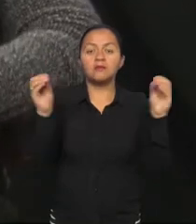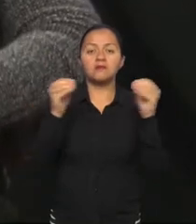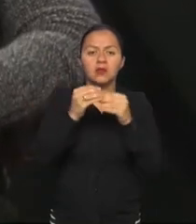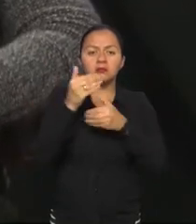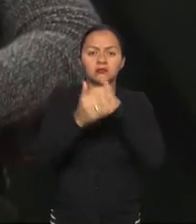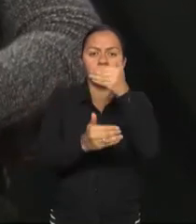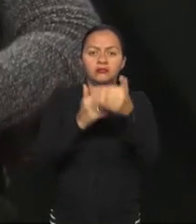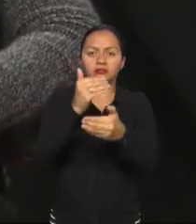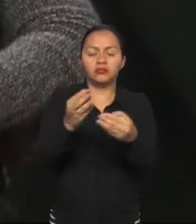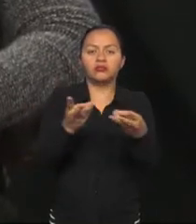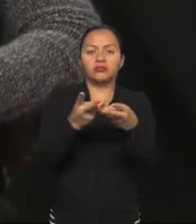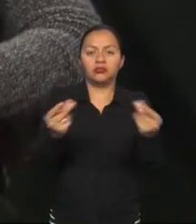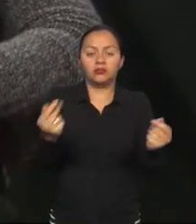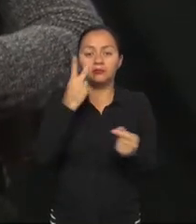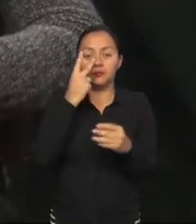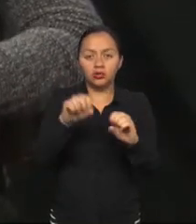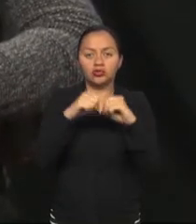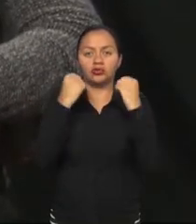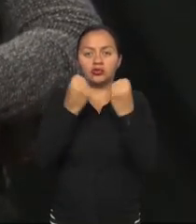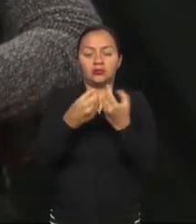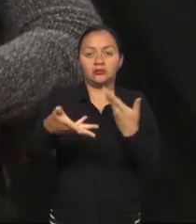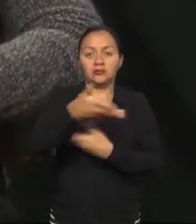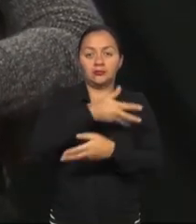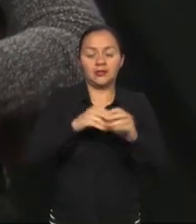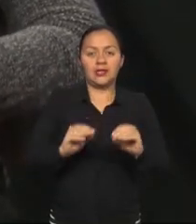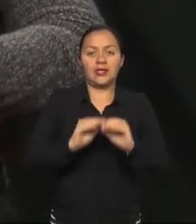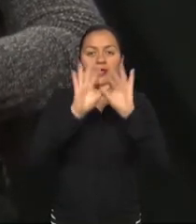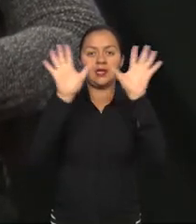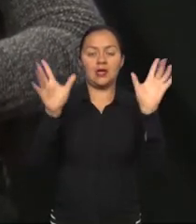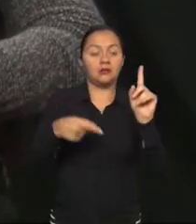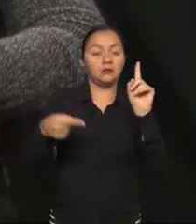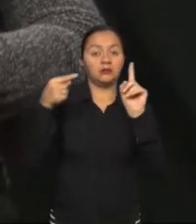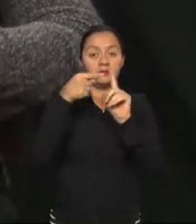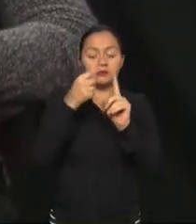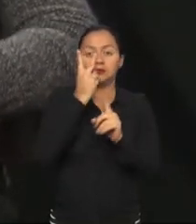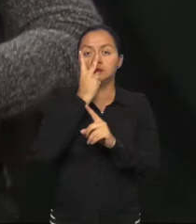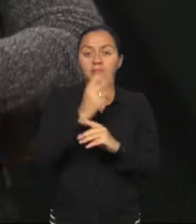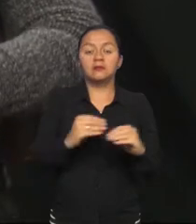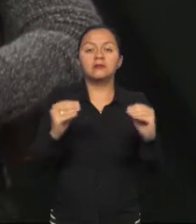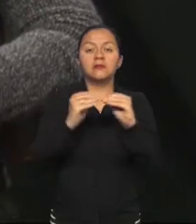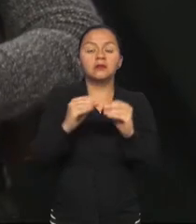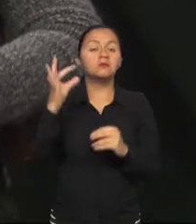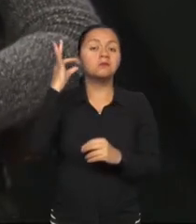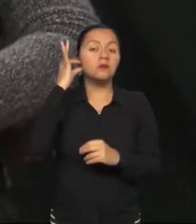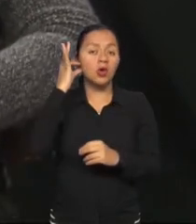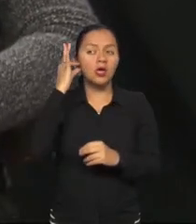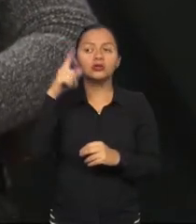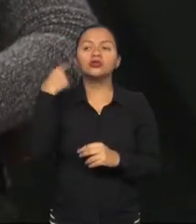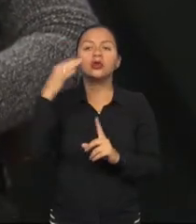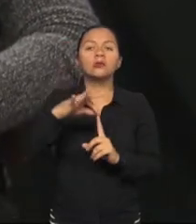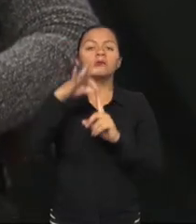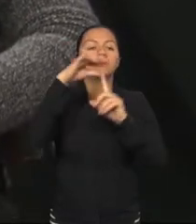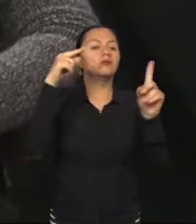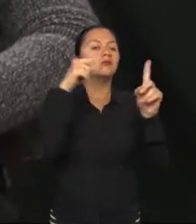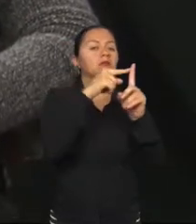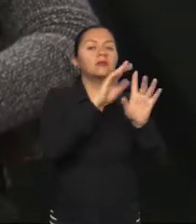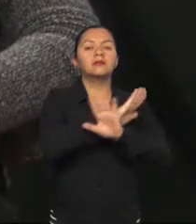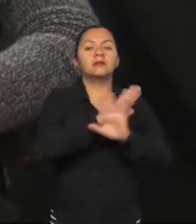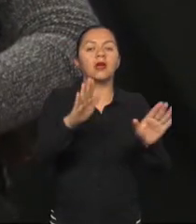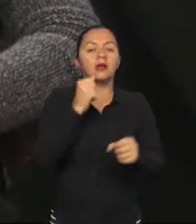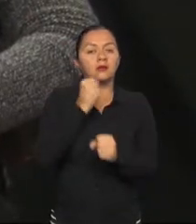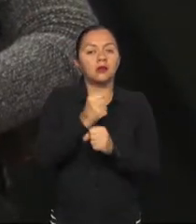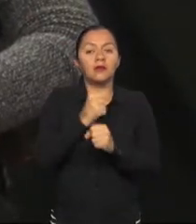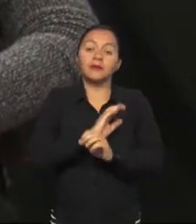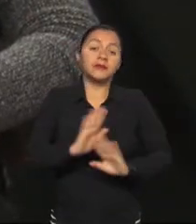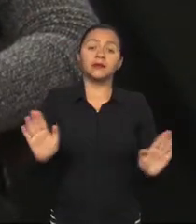superarlo conjuntamente como sociedad. ¿A qué me refiero? Que no es un tema donde las mujeres exclusivamente debemos participar y